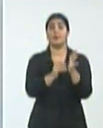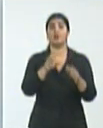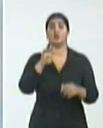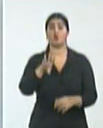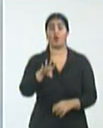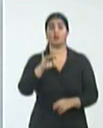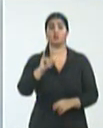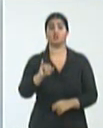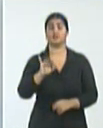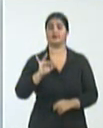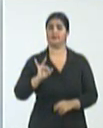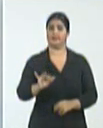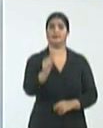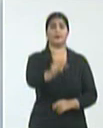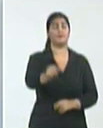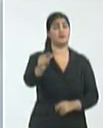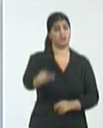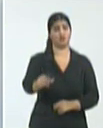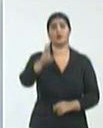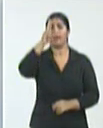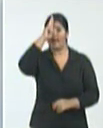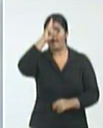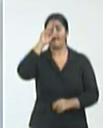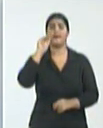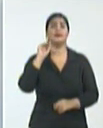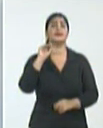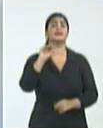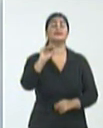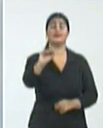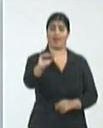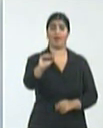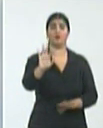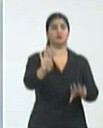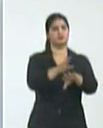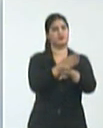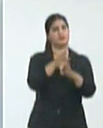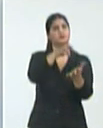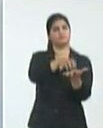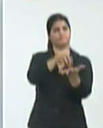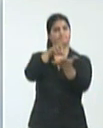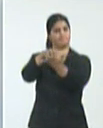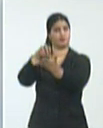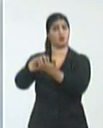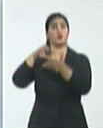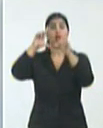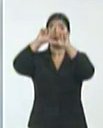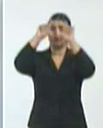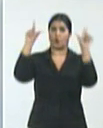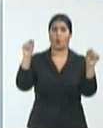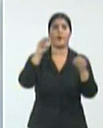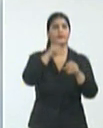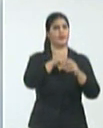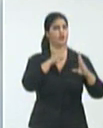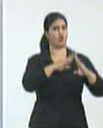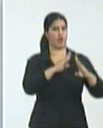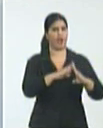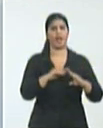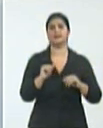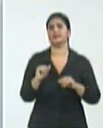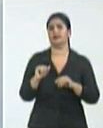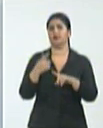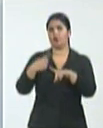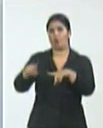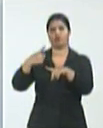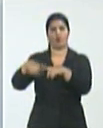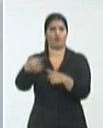60.467 pacientes ingresados en hospitales, centros de aislamiento, en su domicilio, como se ha explicado en los